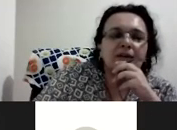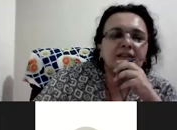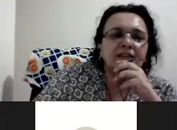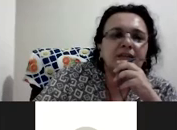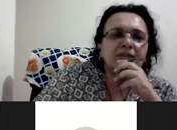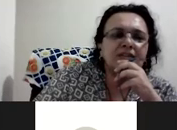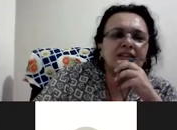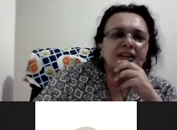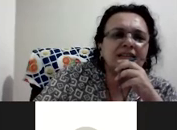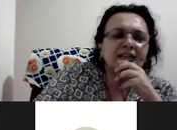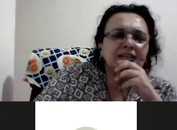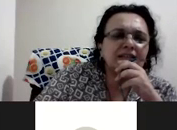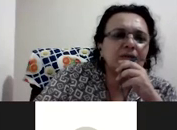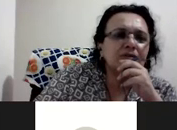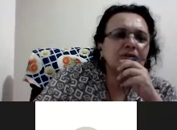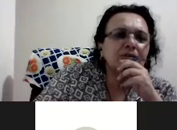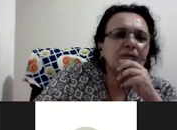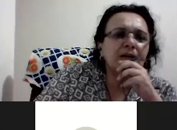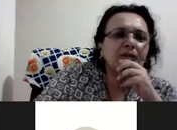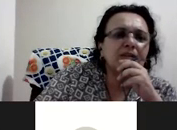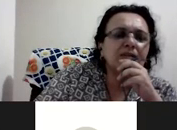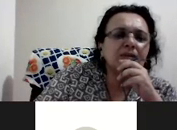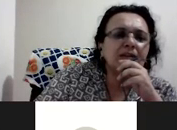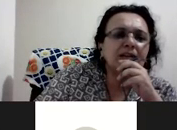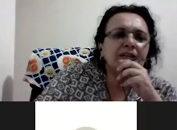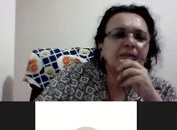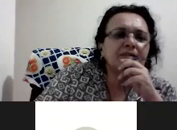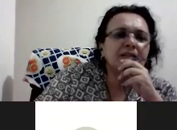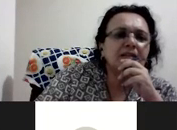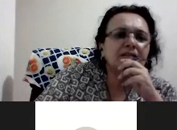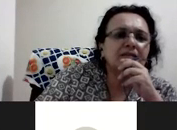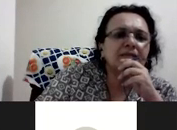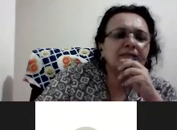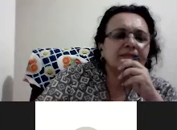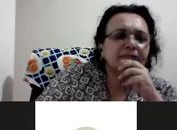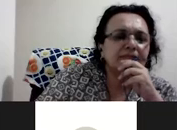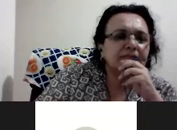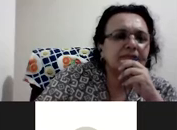¿cómo has sentido? Yo sentí este curso como más cortito que el de la vez pasada.